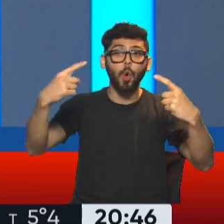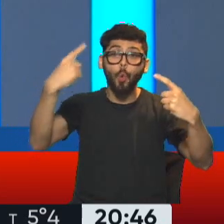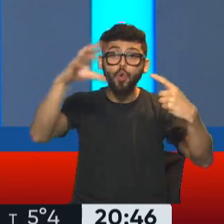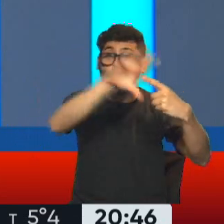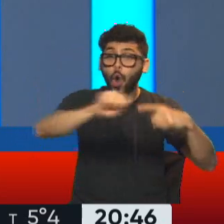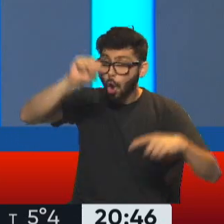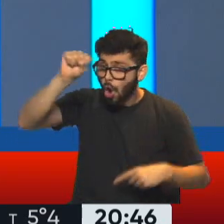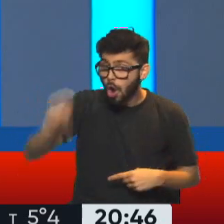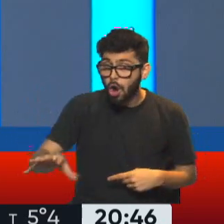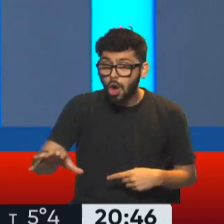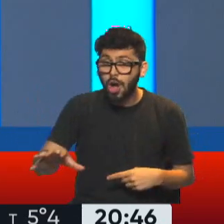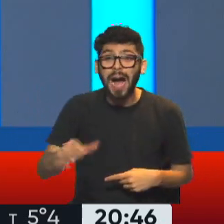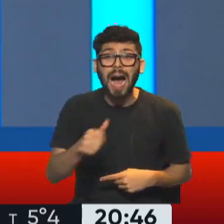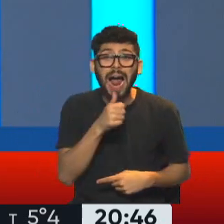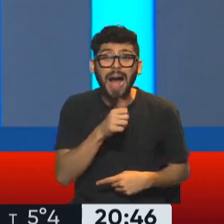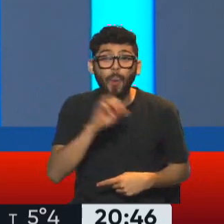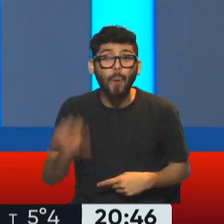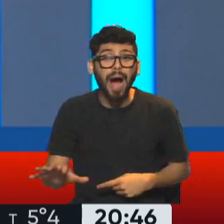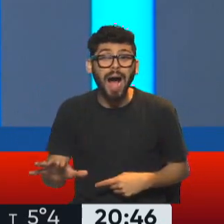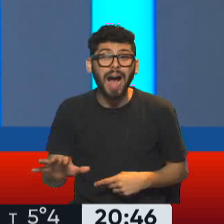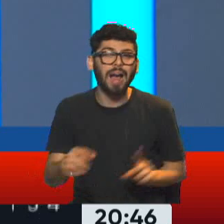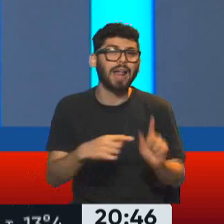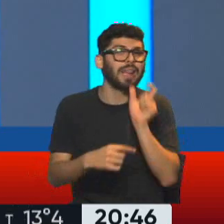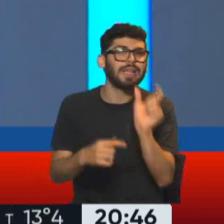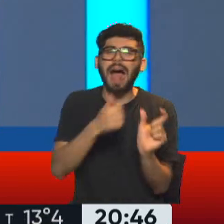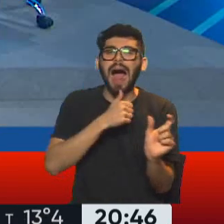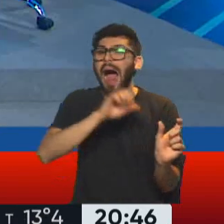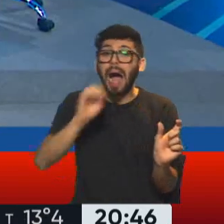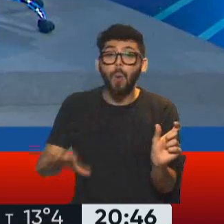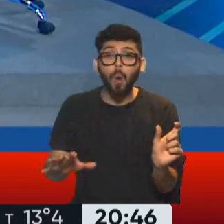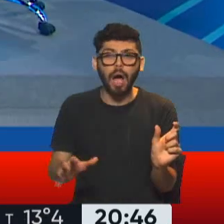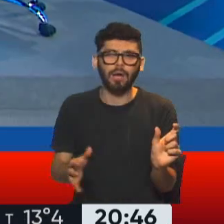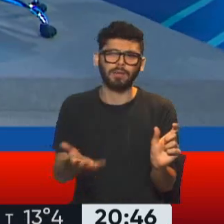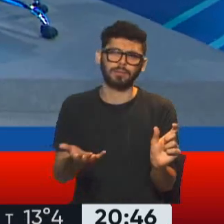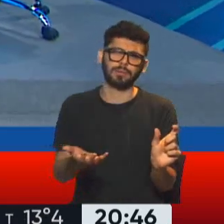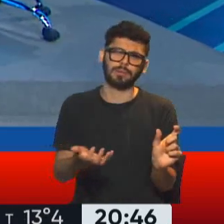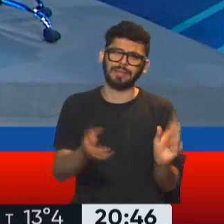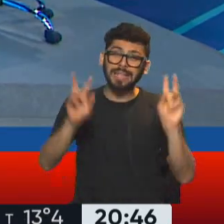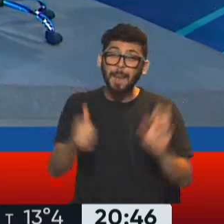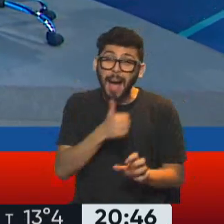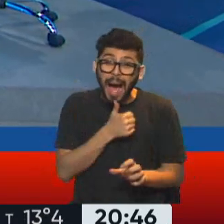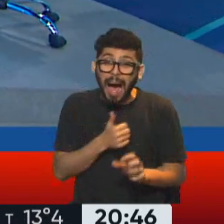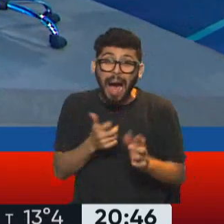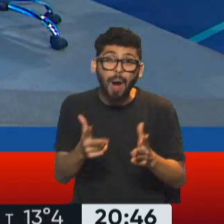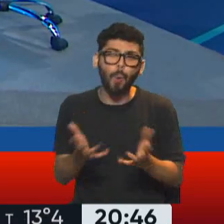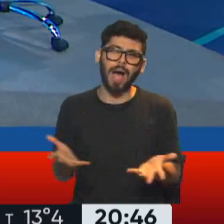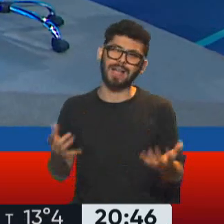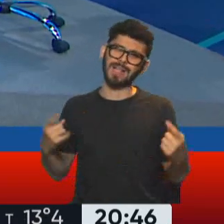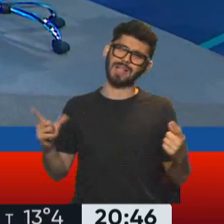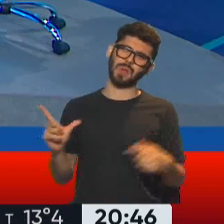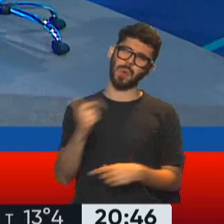al agua y dijo la palabra agua, podría haberse ahorrado la palabra agua en esta circunstancia, ¿no es cierto? Fue